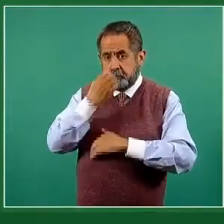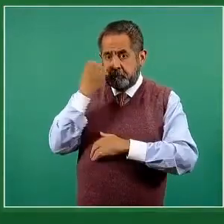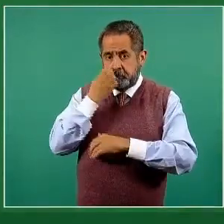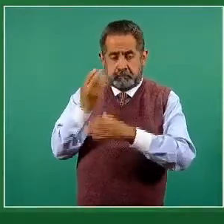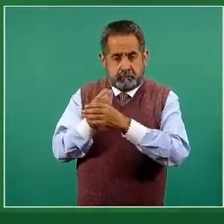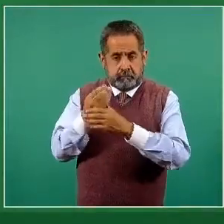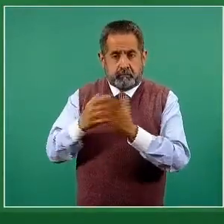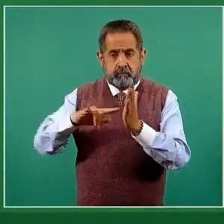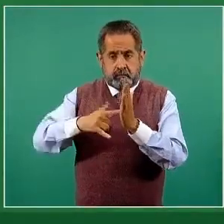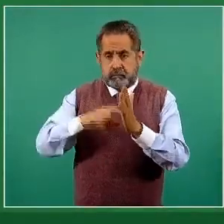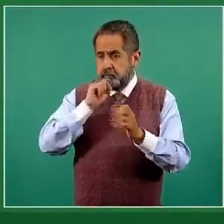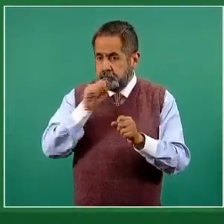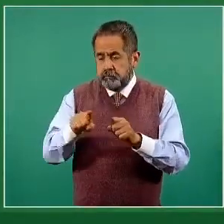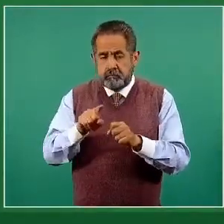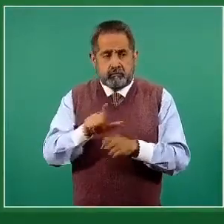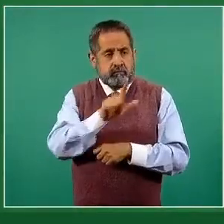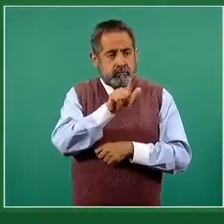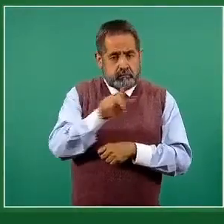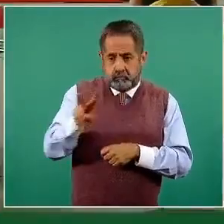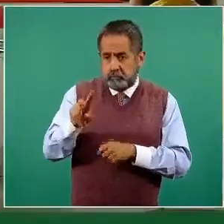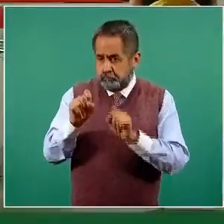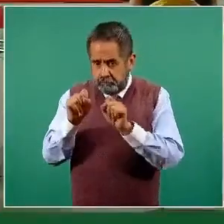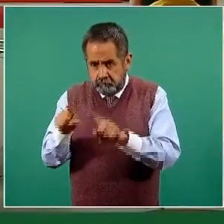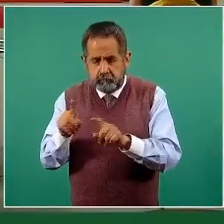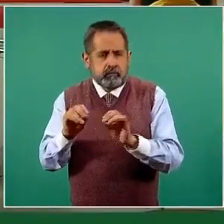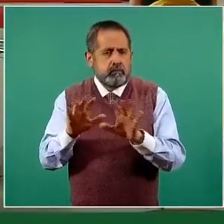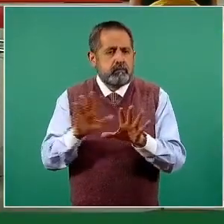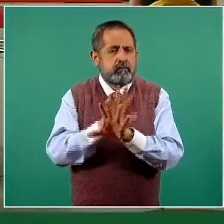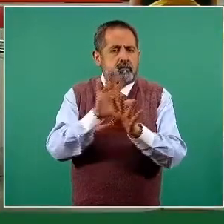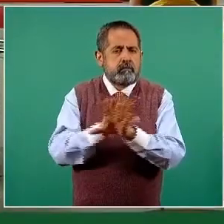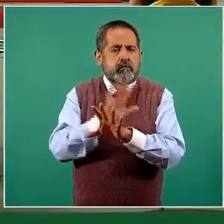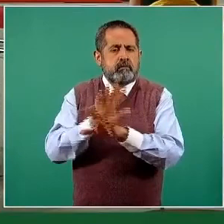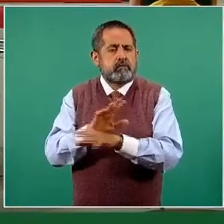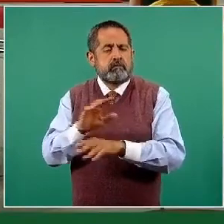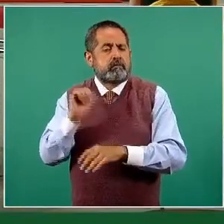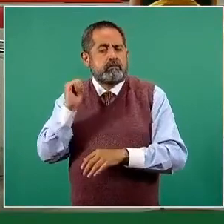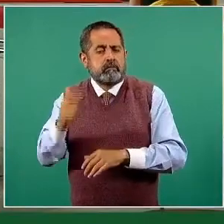días de la semana de clases, o va a haber algún cambio en los días y horarios?